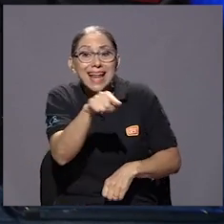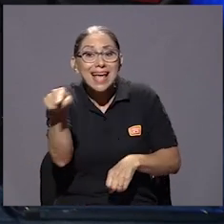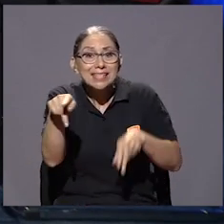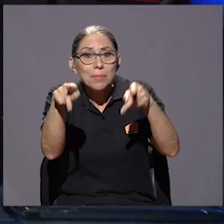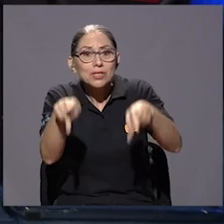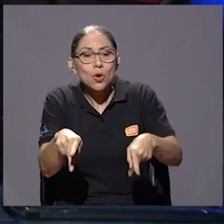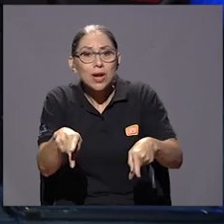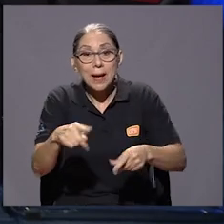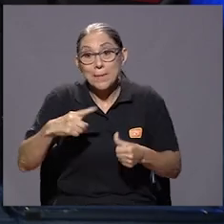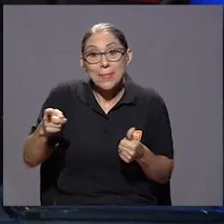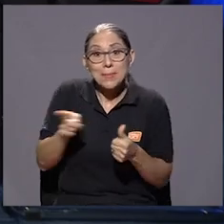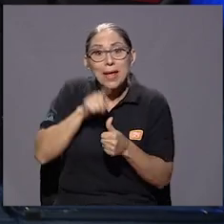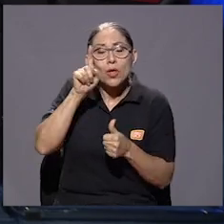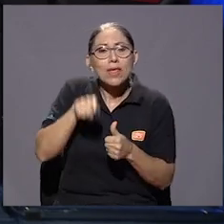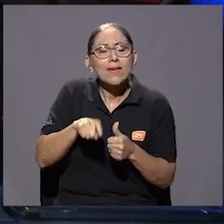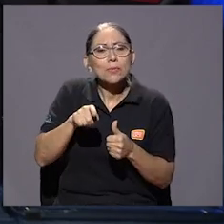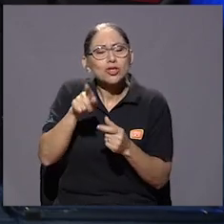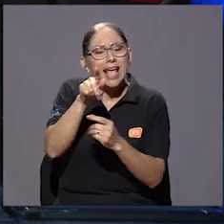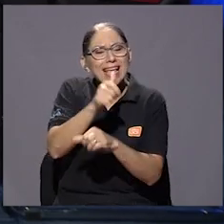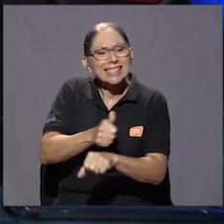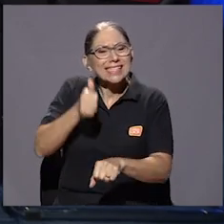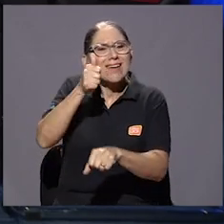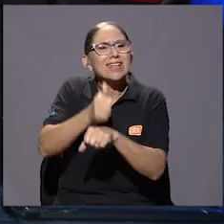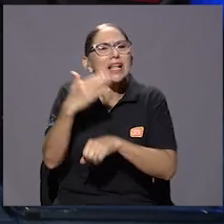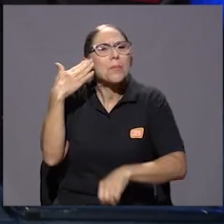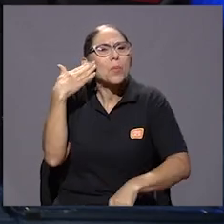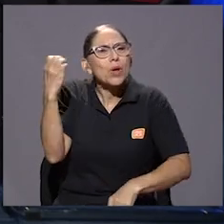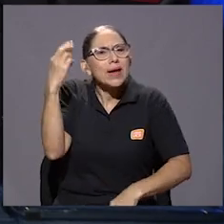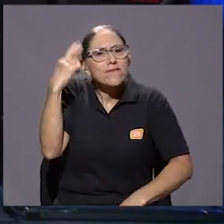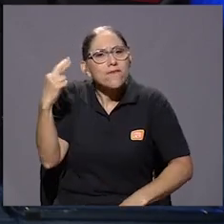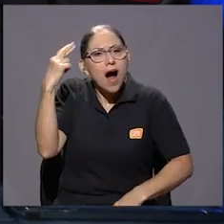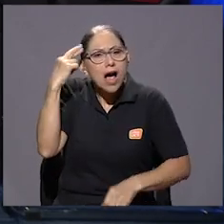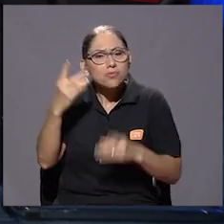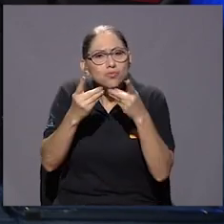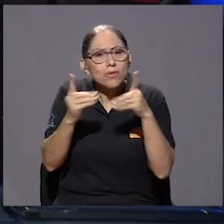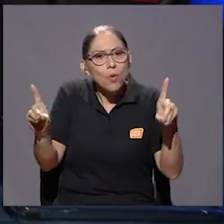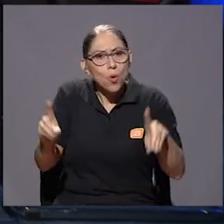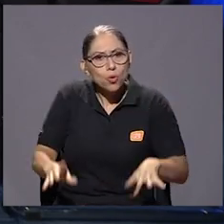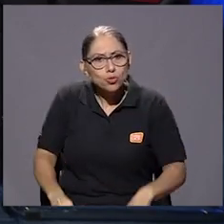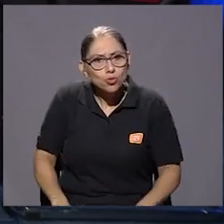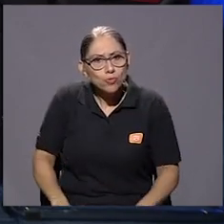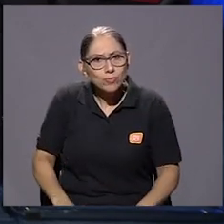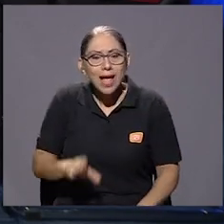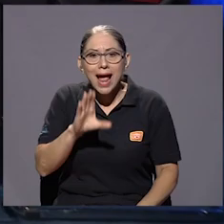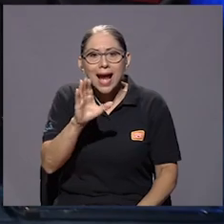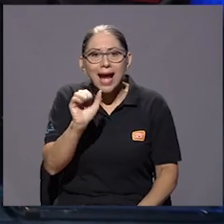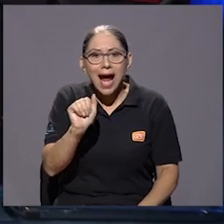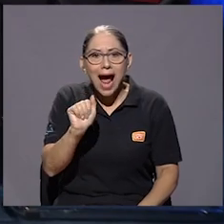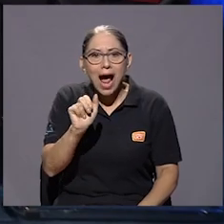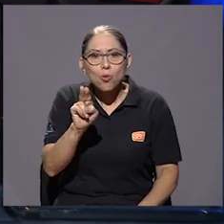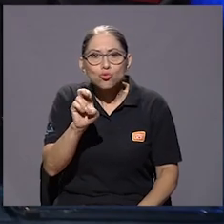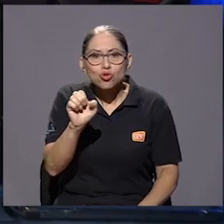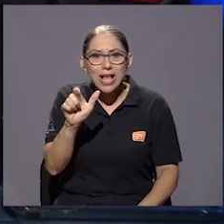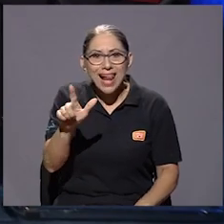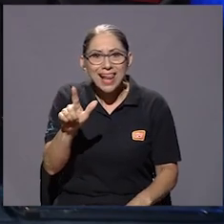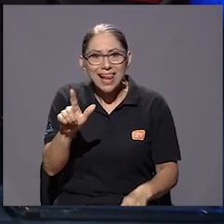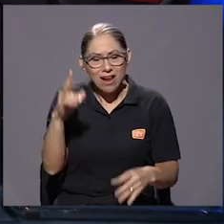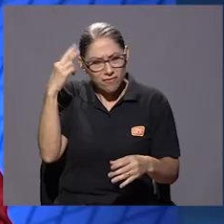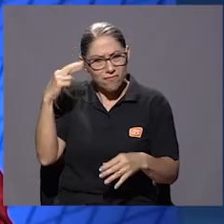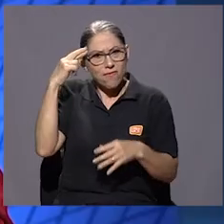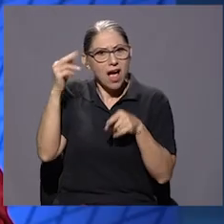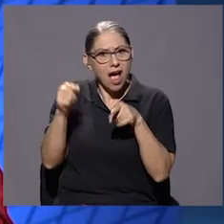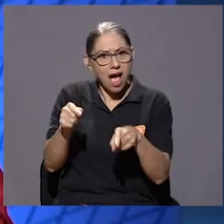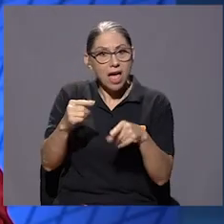definimos primero que nada la causal. Definimos cuál es la causal de divorcio, ¿verdad? Vemos a ver si es por mutuo